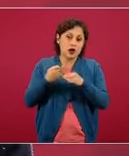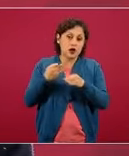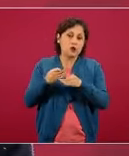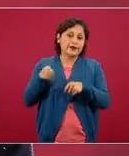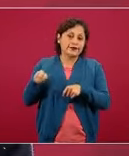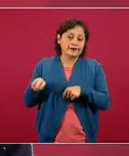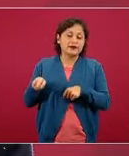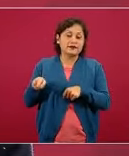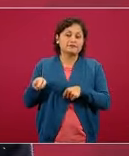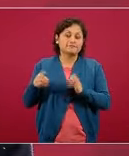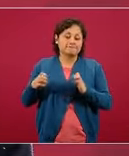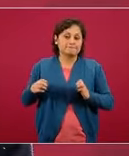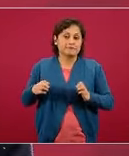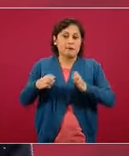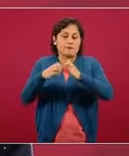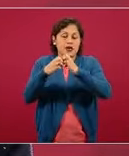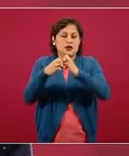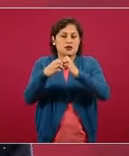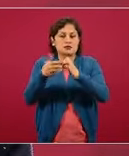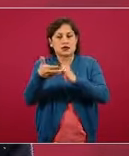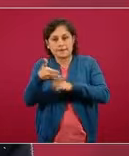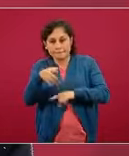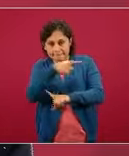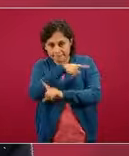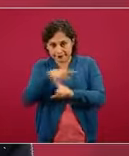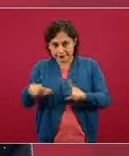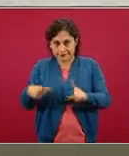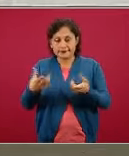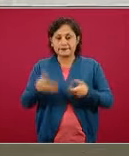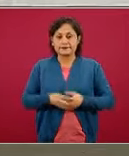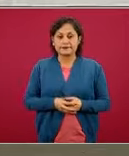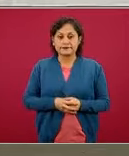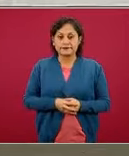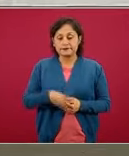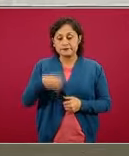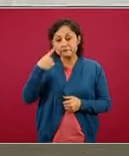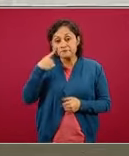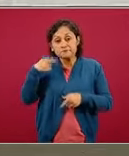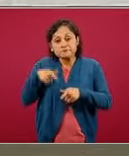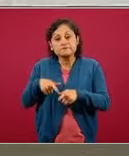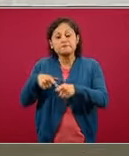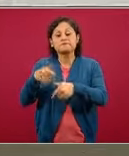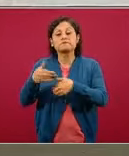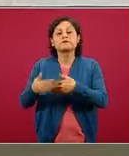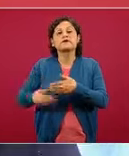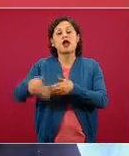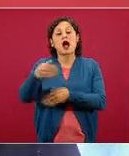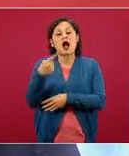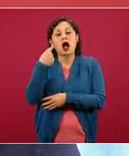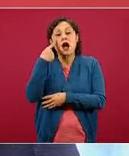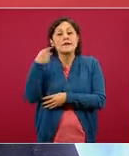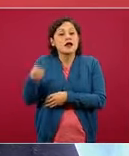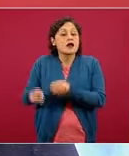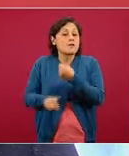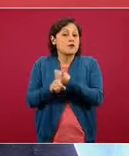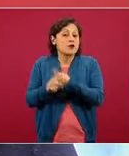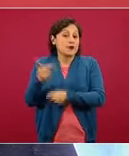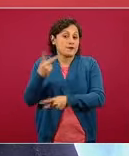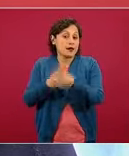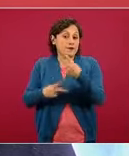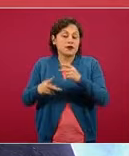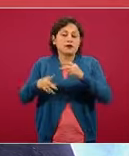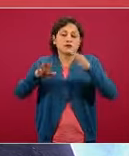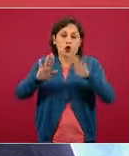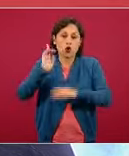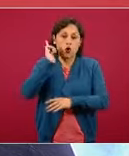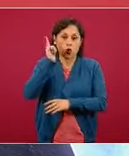nivel de riesgo medio, para ver si estas afectaciones pudieran generar algún problema, esperando que lógicamente